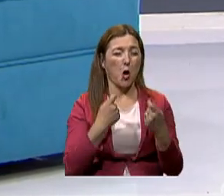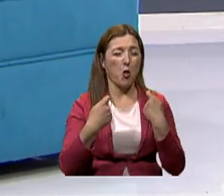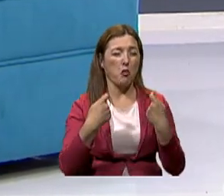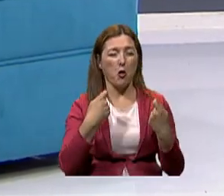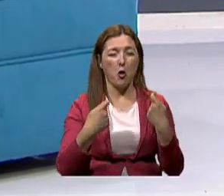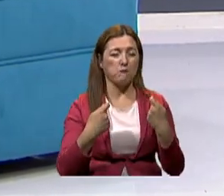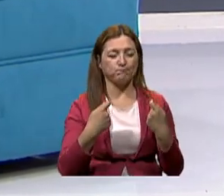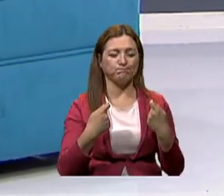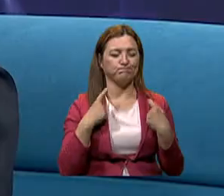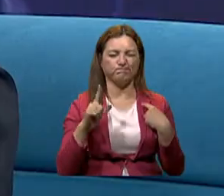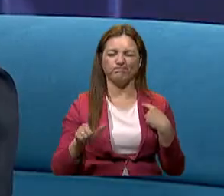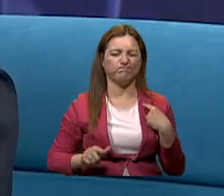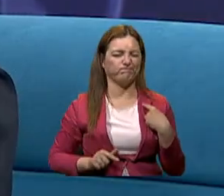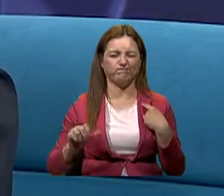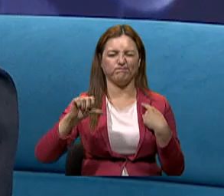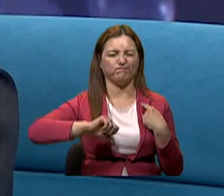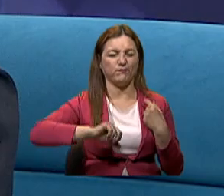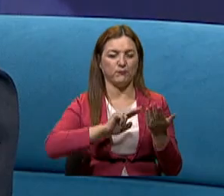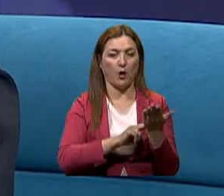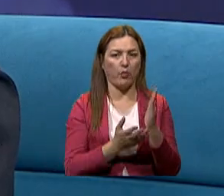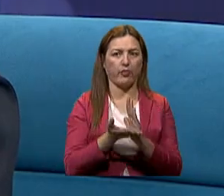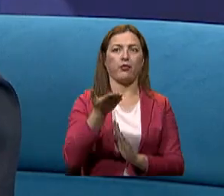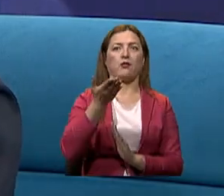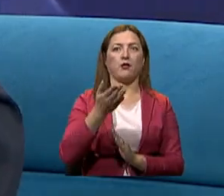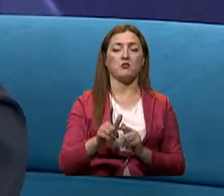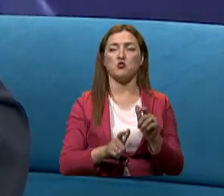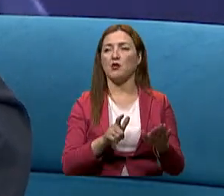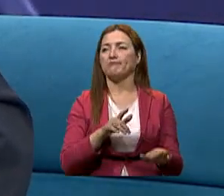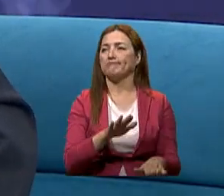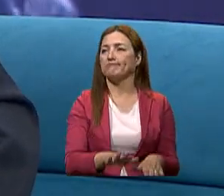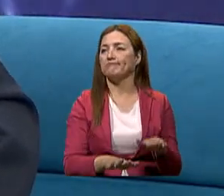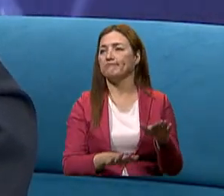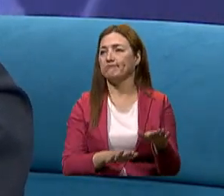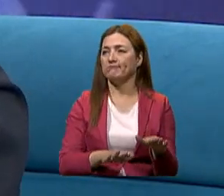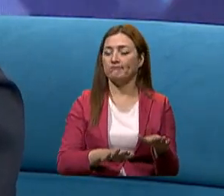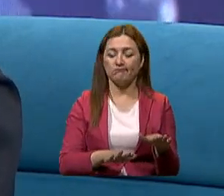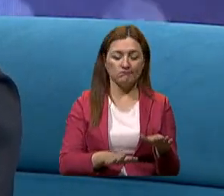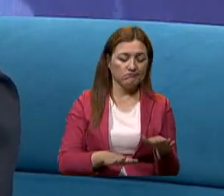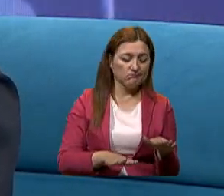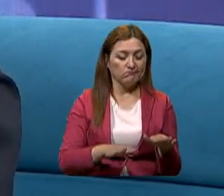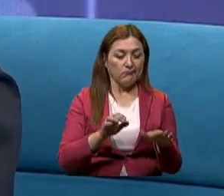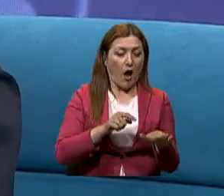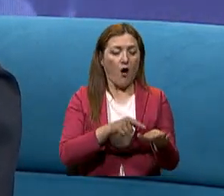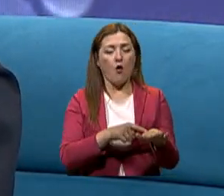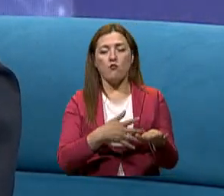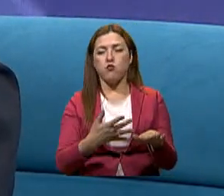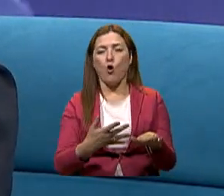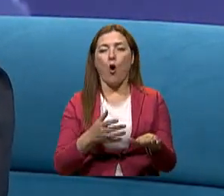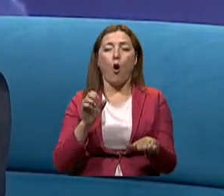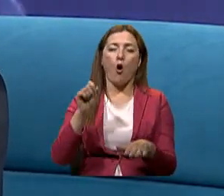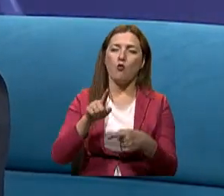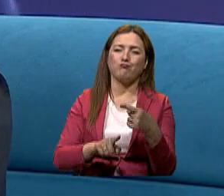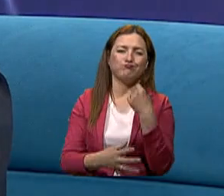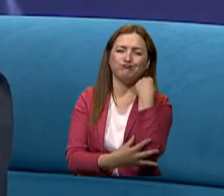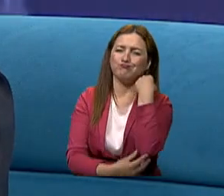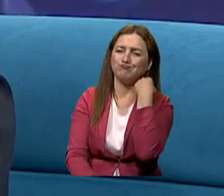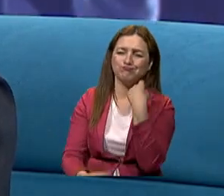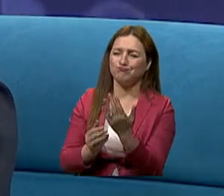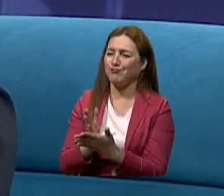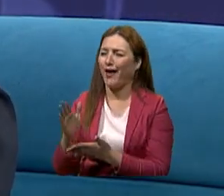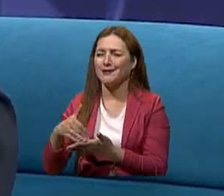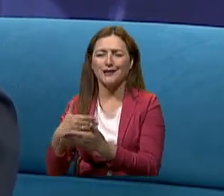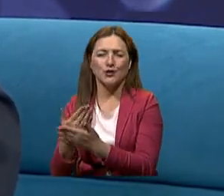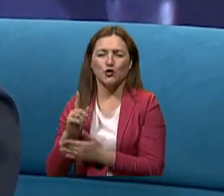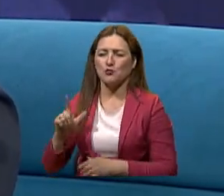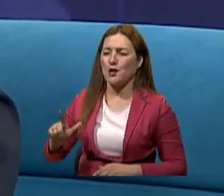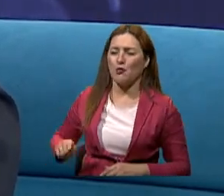muy altas, a veces los pacientes no se dan cuenta o probablemente no tienen un acceso adecuado a un sistema de salud primario, ¿no? Y cuando ya vienen con